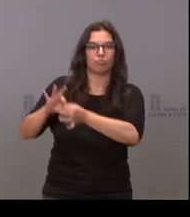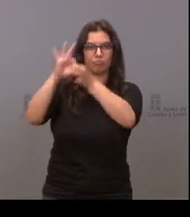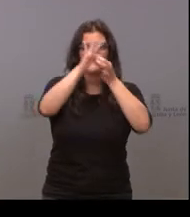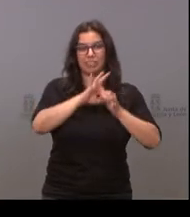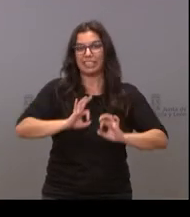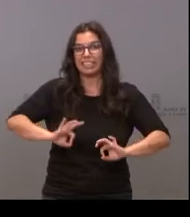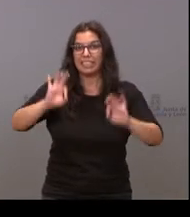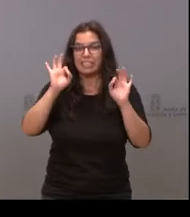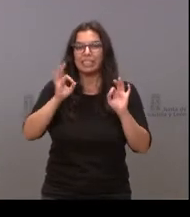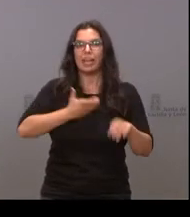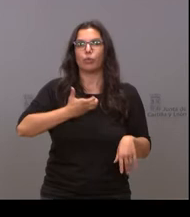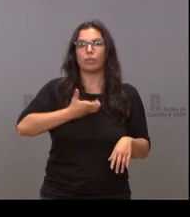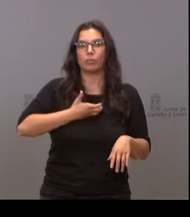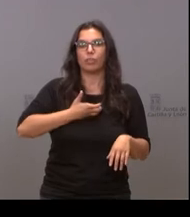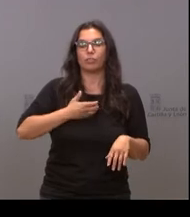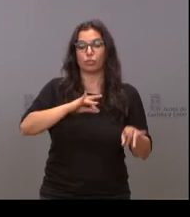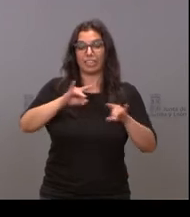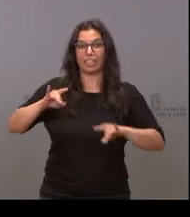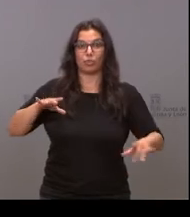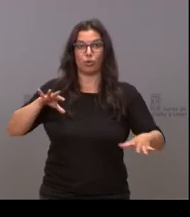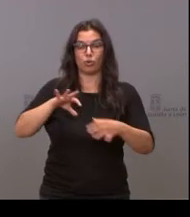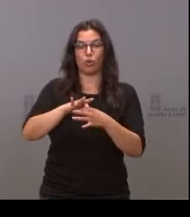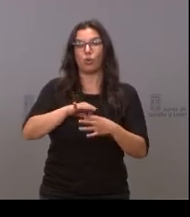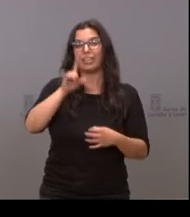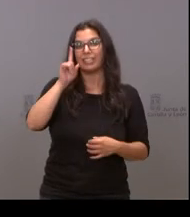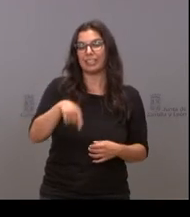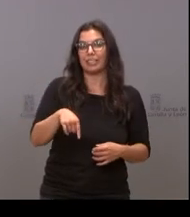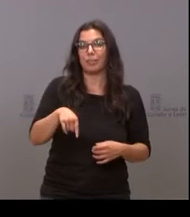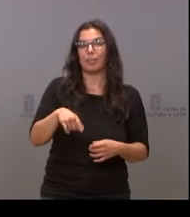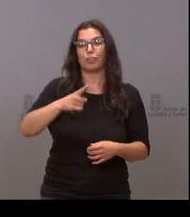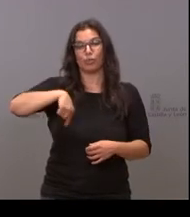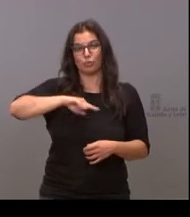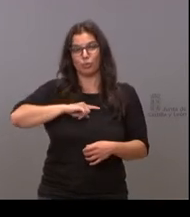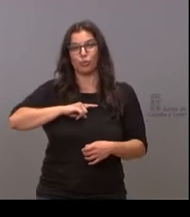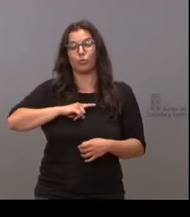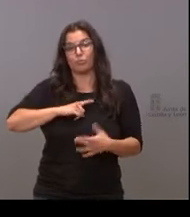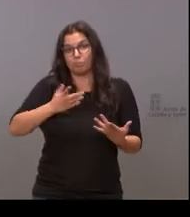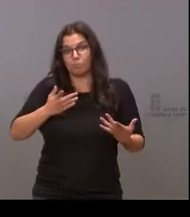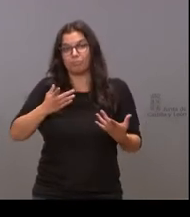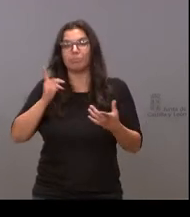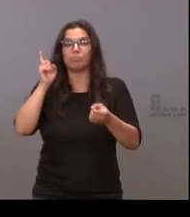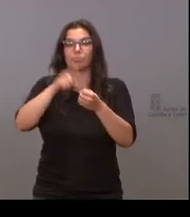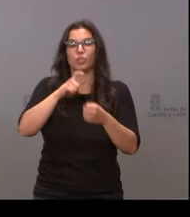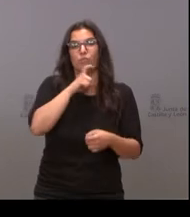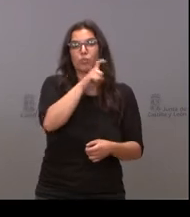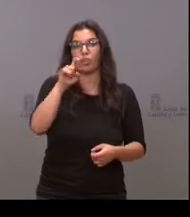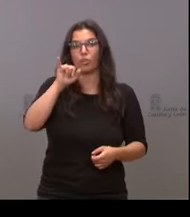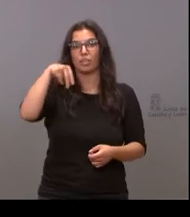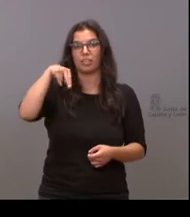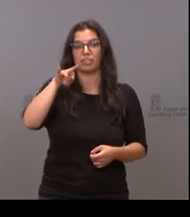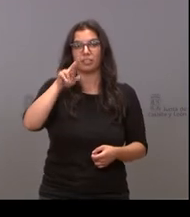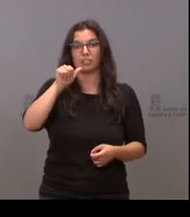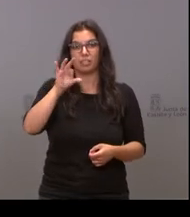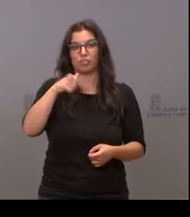a estos ayuntamientos del territorio y a todos esos nos unimos humildemente a la fundación intras a la cual